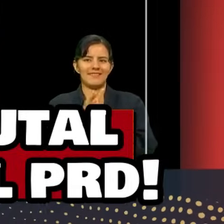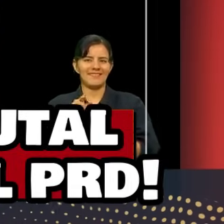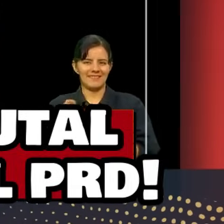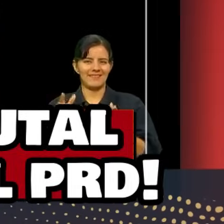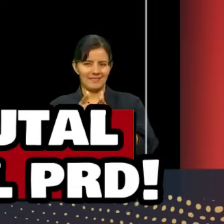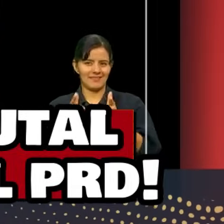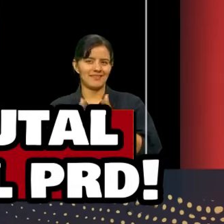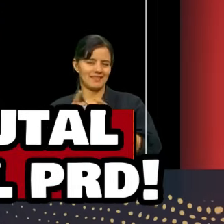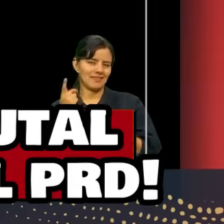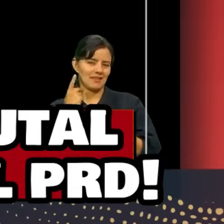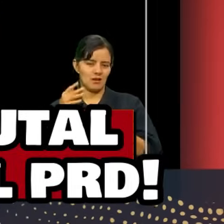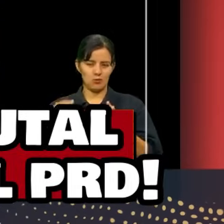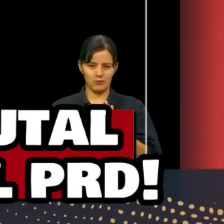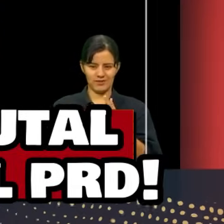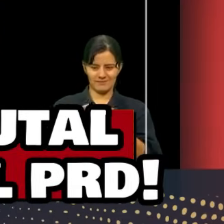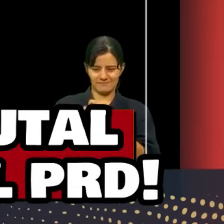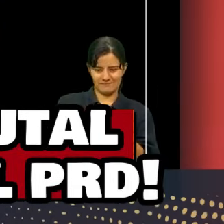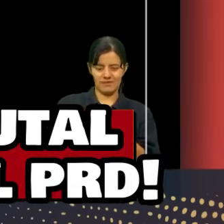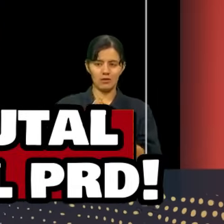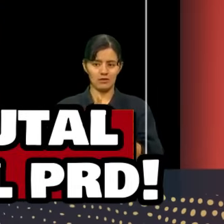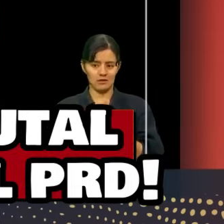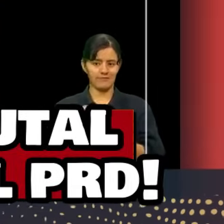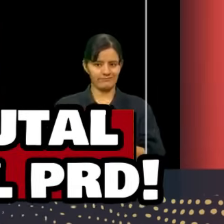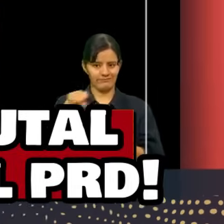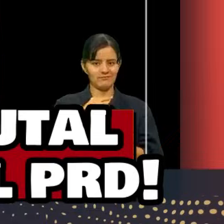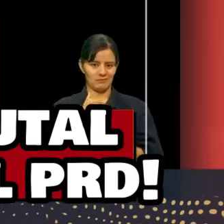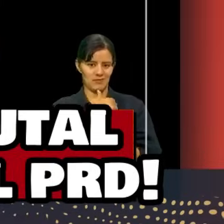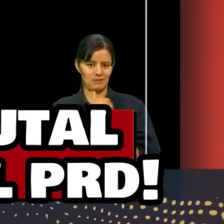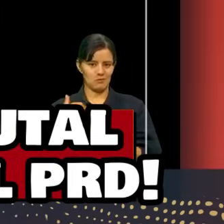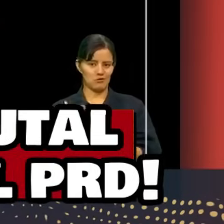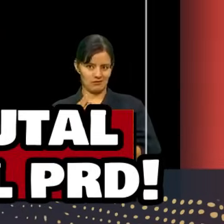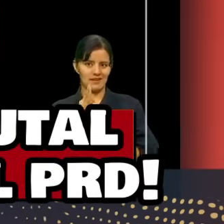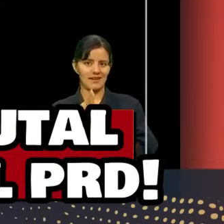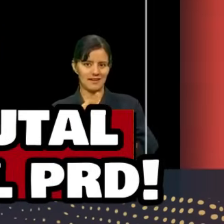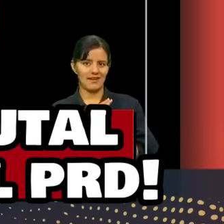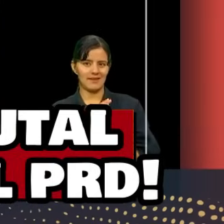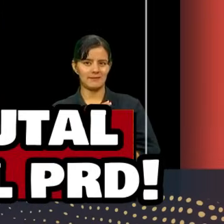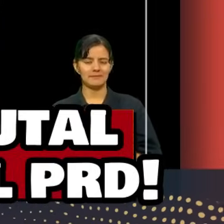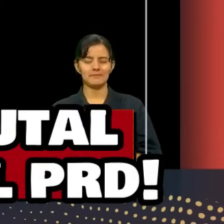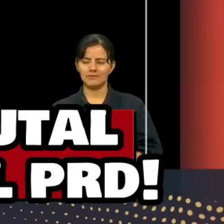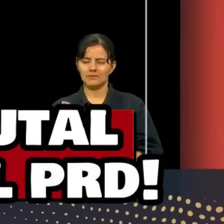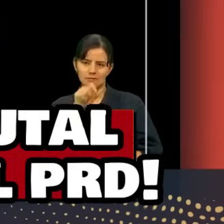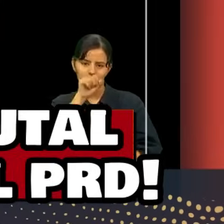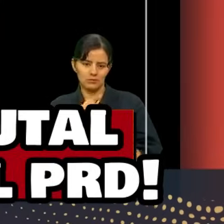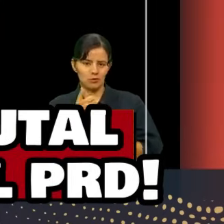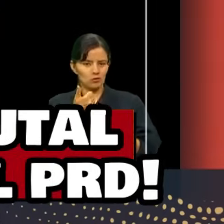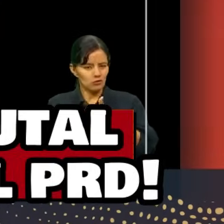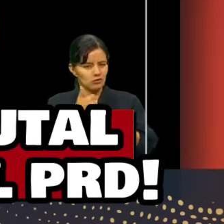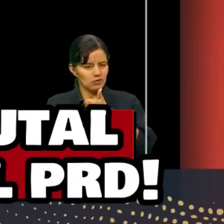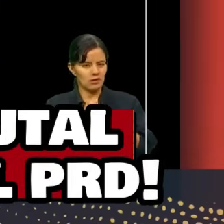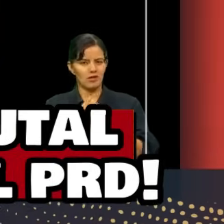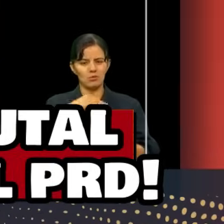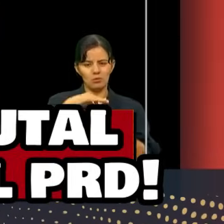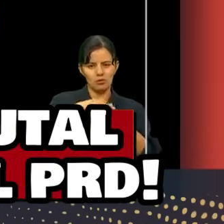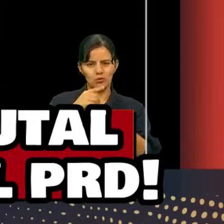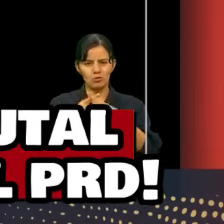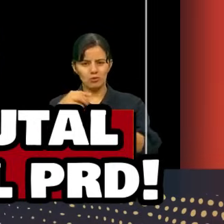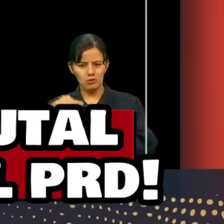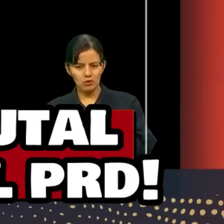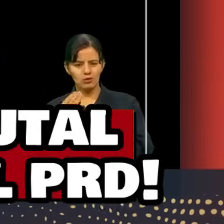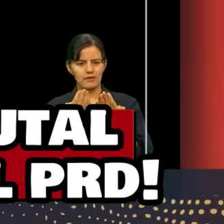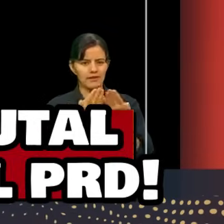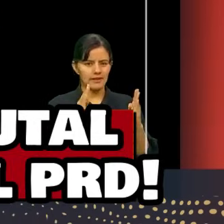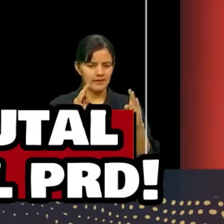oficialista y de la coalición oficialista, que además están en este consejo presentes, y que ha luchado también el voto por voto y casilla por casilla, a que